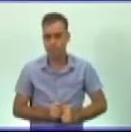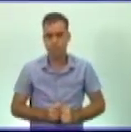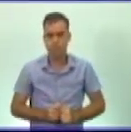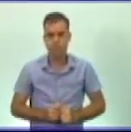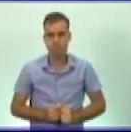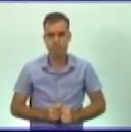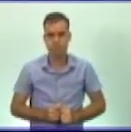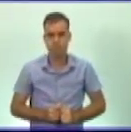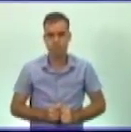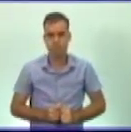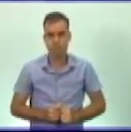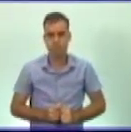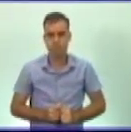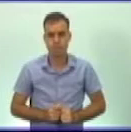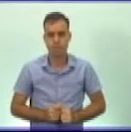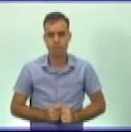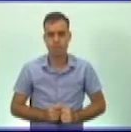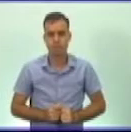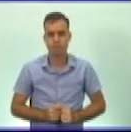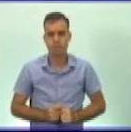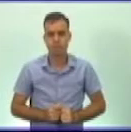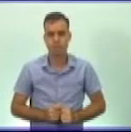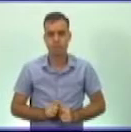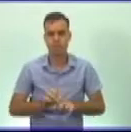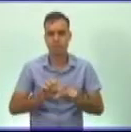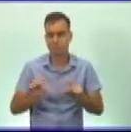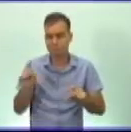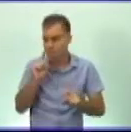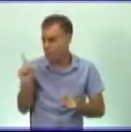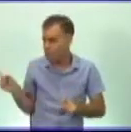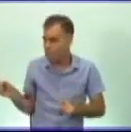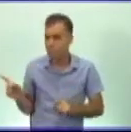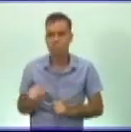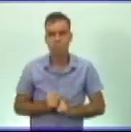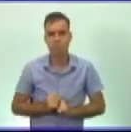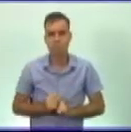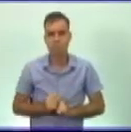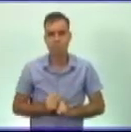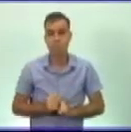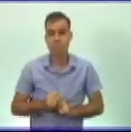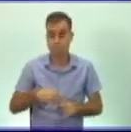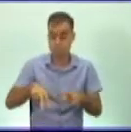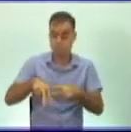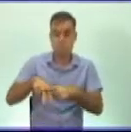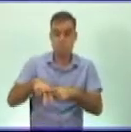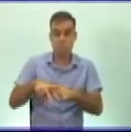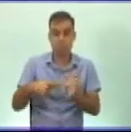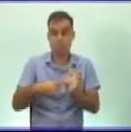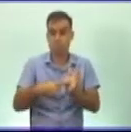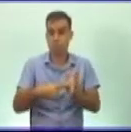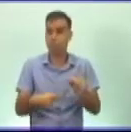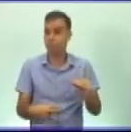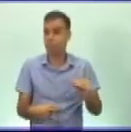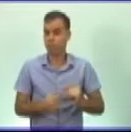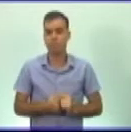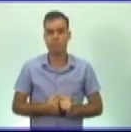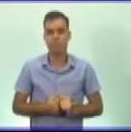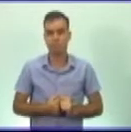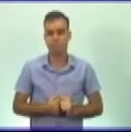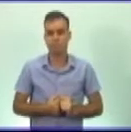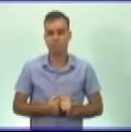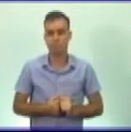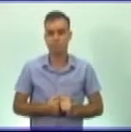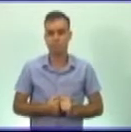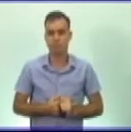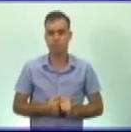pi por d, porque 2 veces el radio es el diámetro, por la altura, o también lo que es lo mismo, el perímetro por